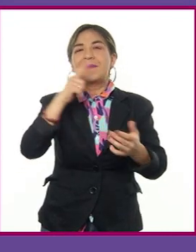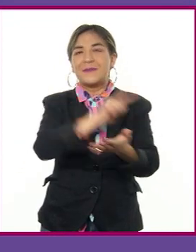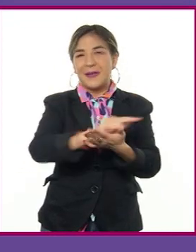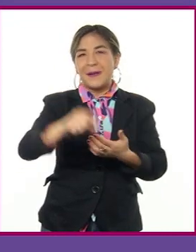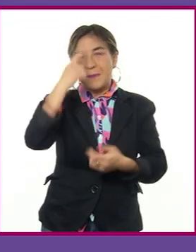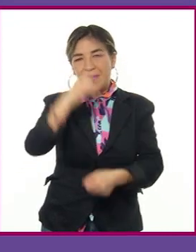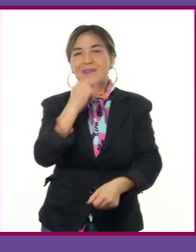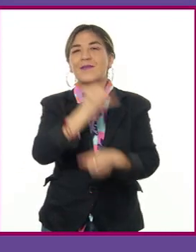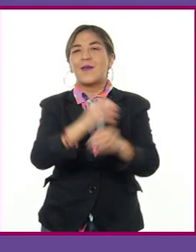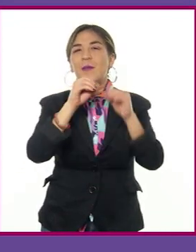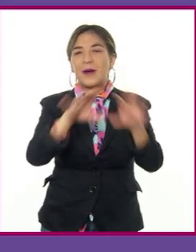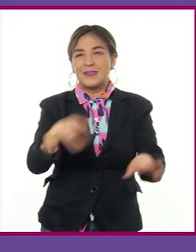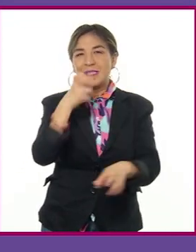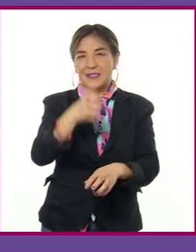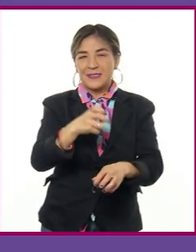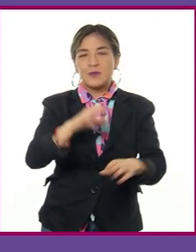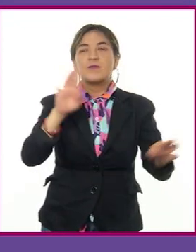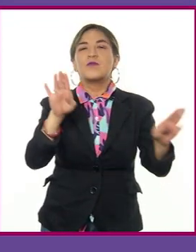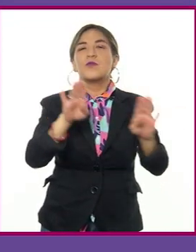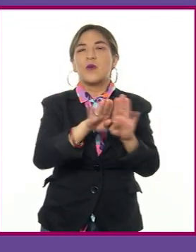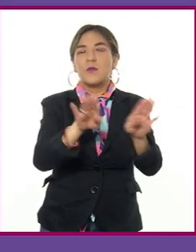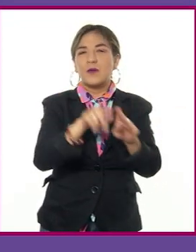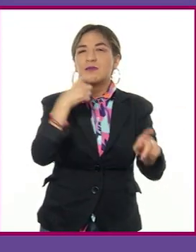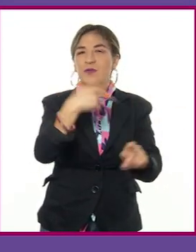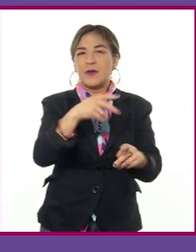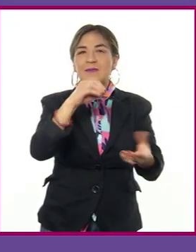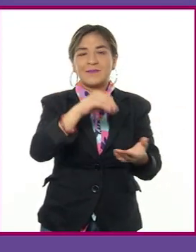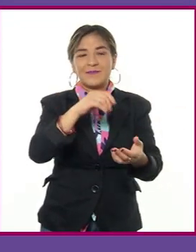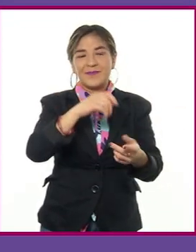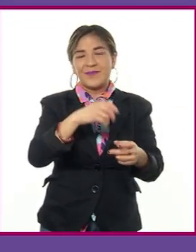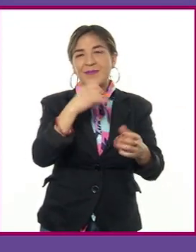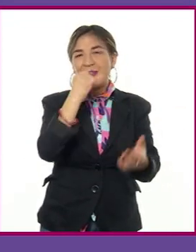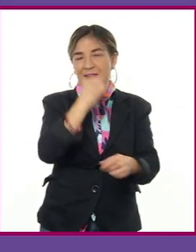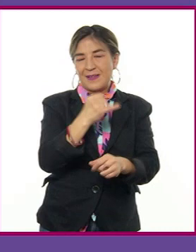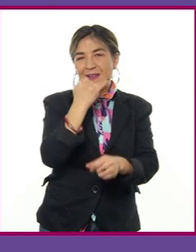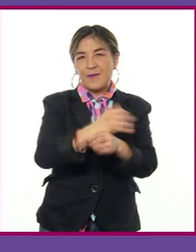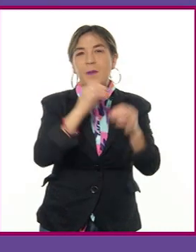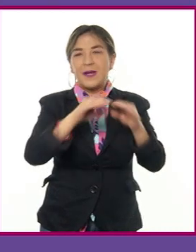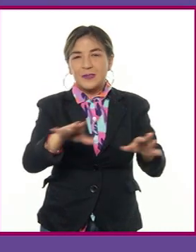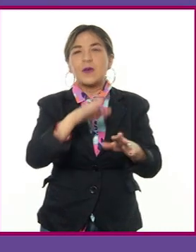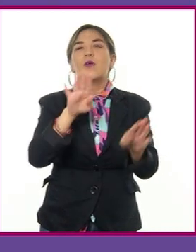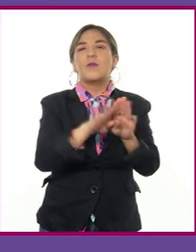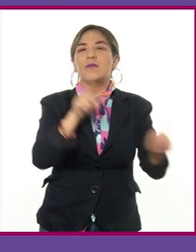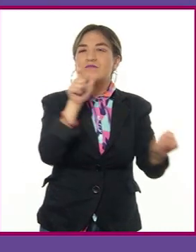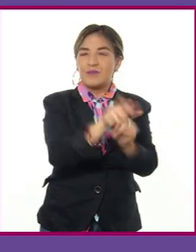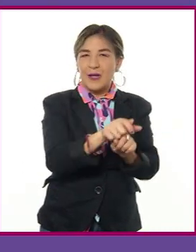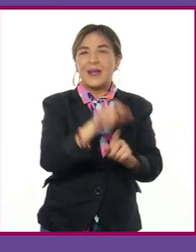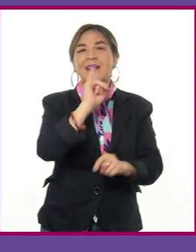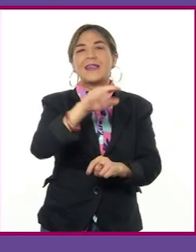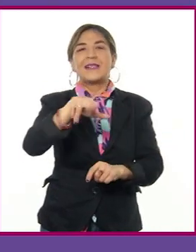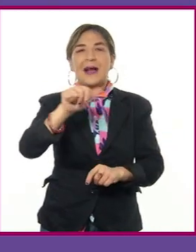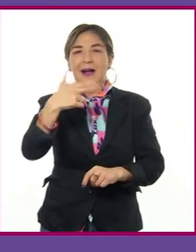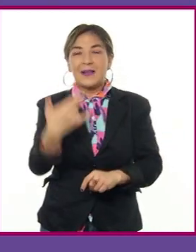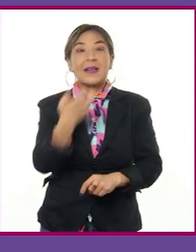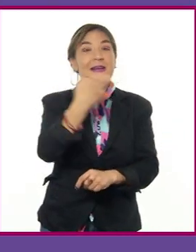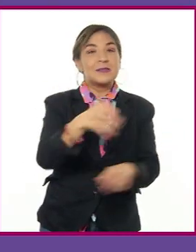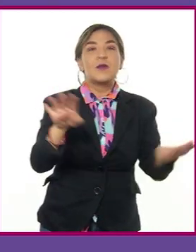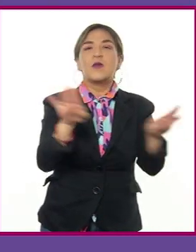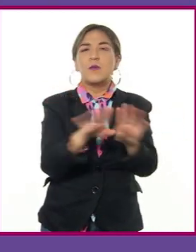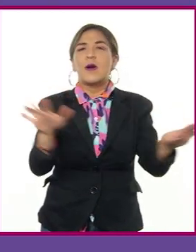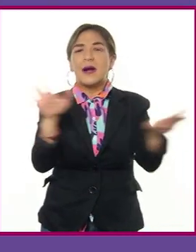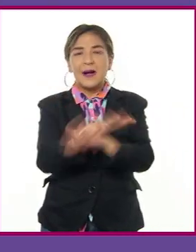y Protección de los Datos, por sus siglas INAI. Entre los cambios más importantes